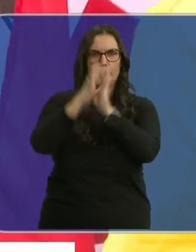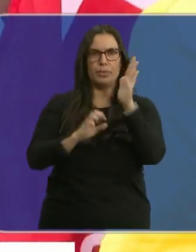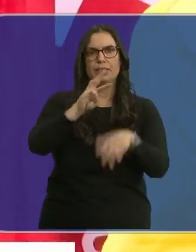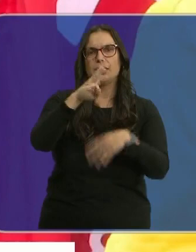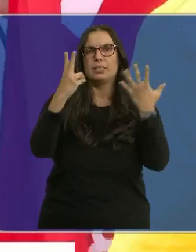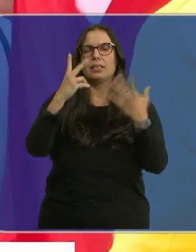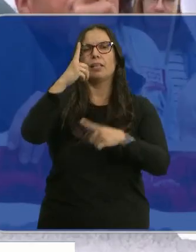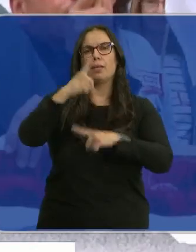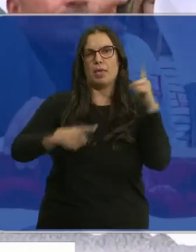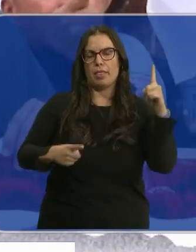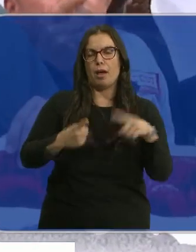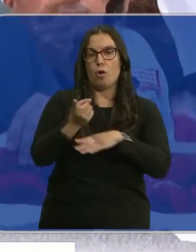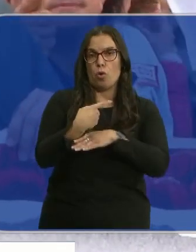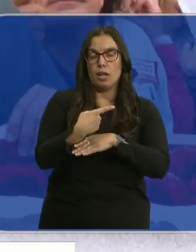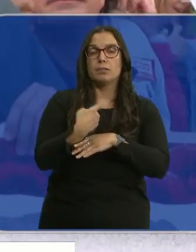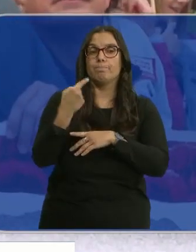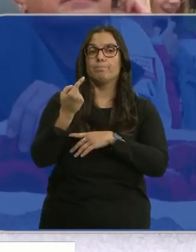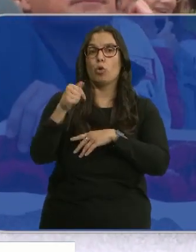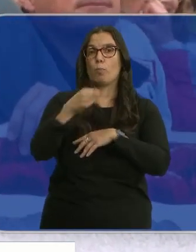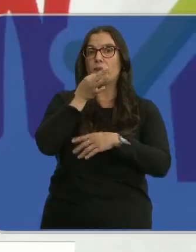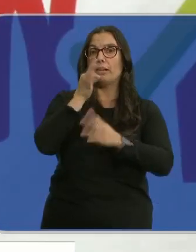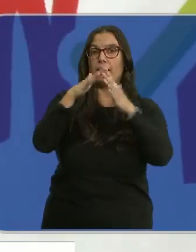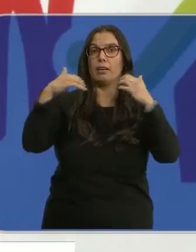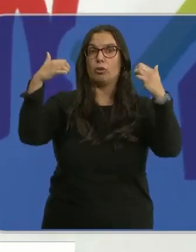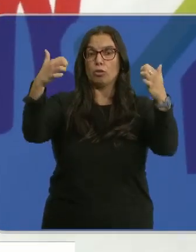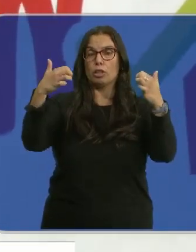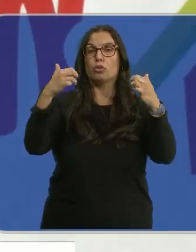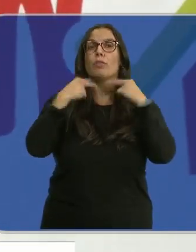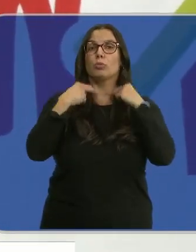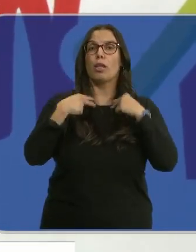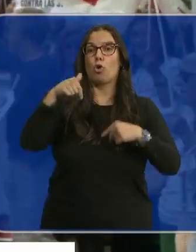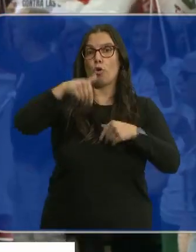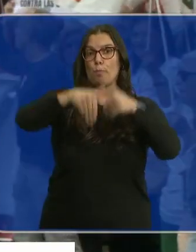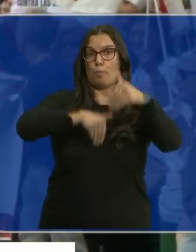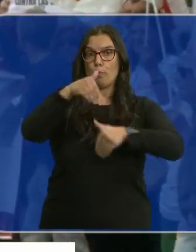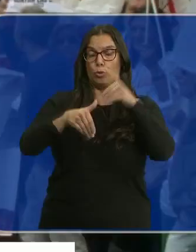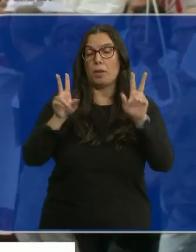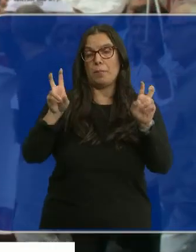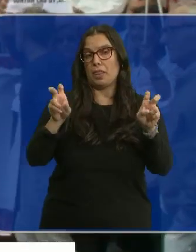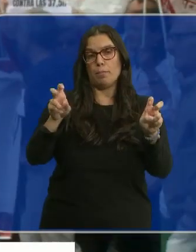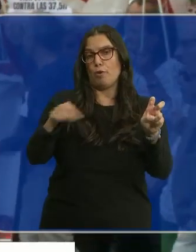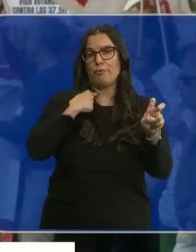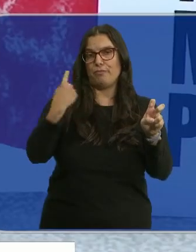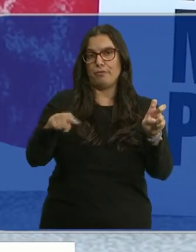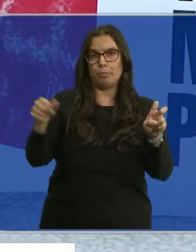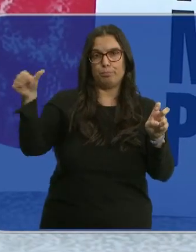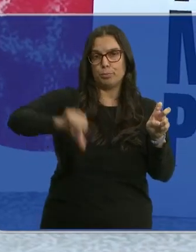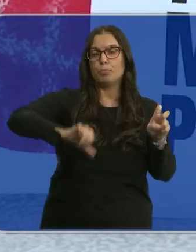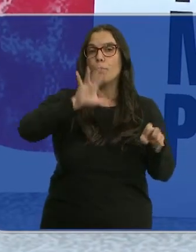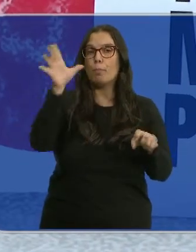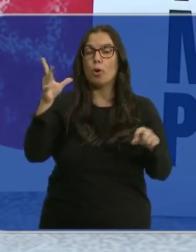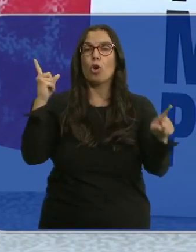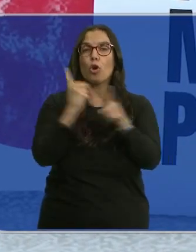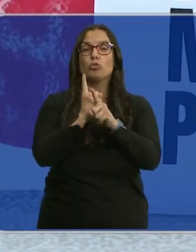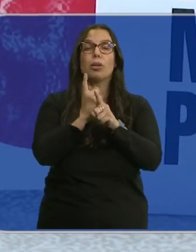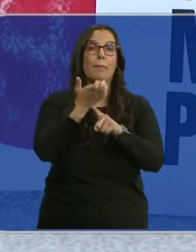a 37 horas y media, una medida que esta tarde se votará en el Pleno del Congreso de los Diputados y que a priori no saldrá adelante por el